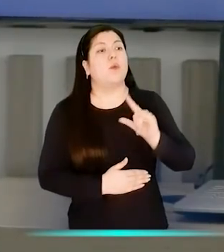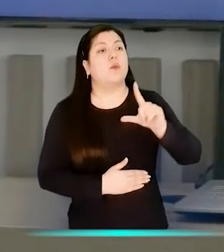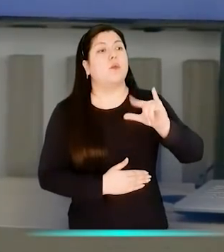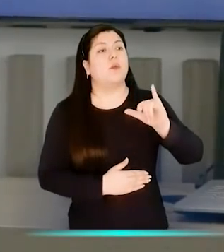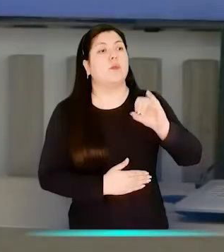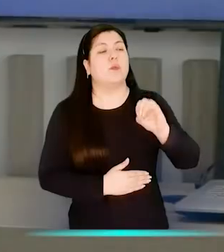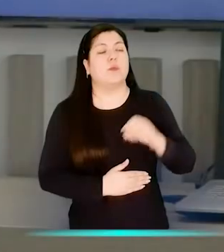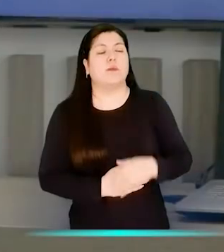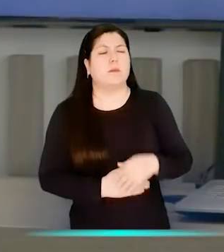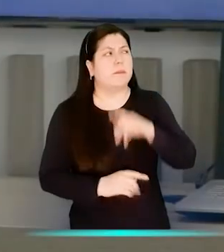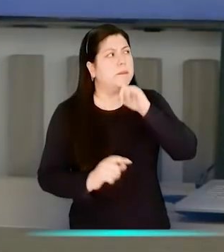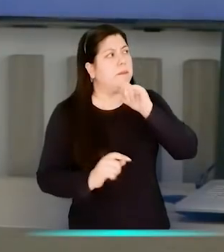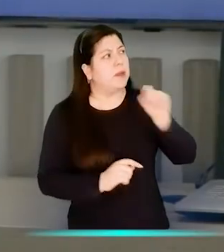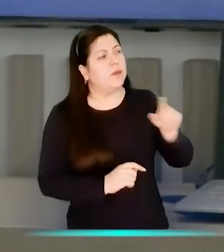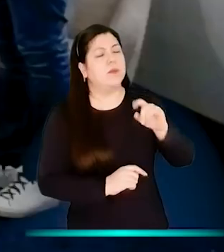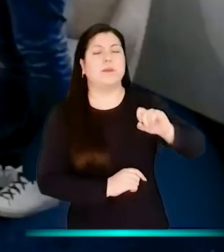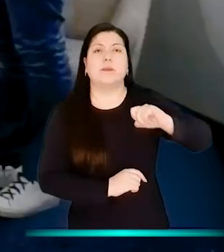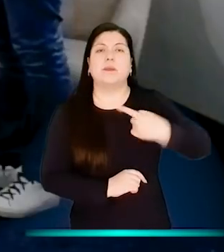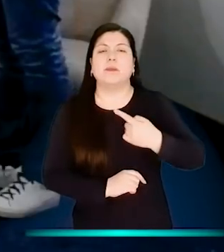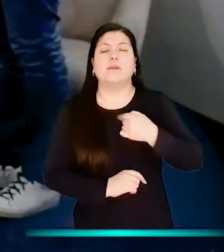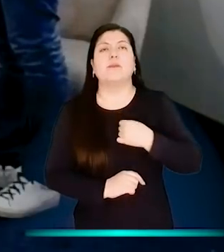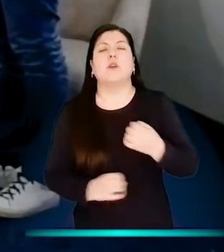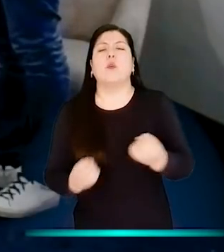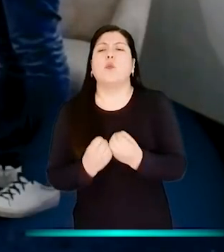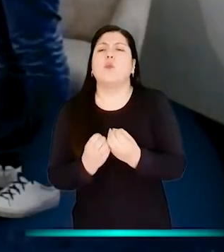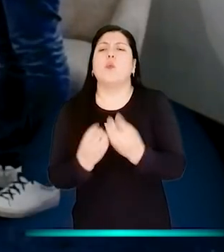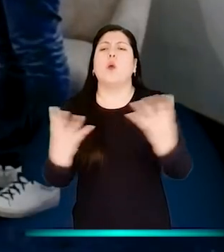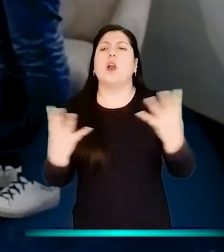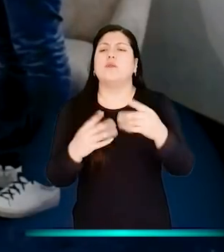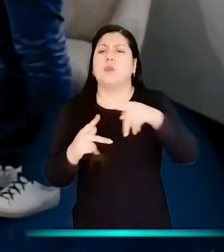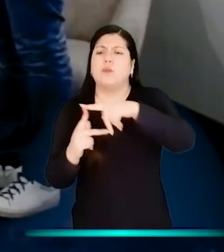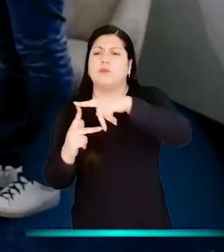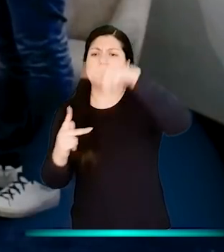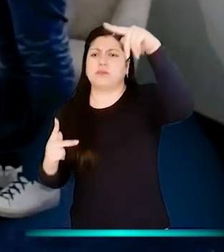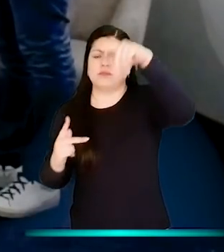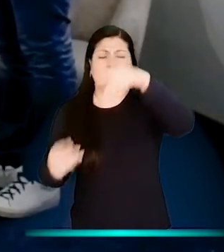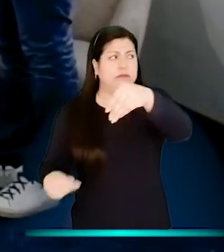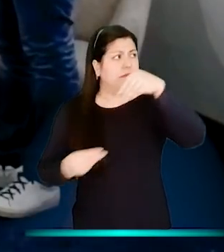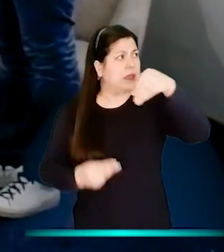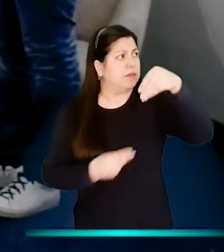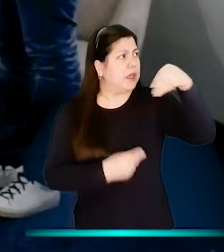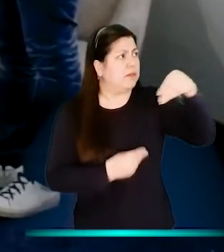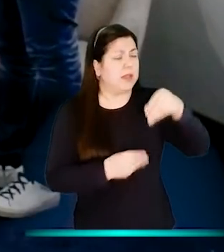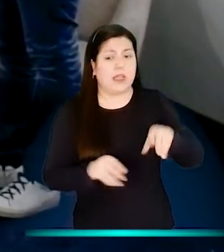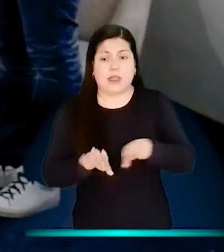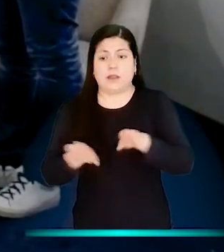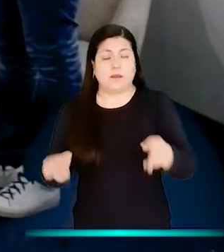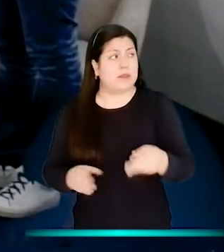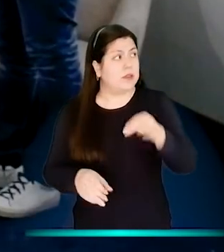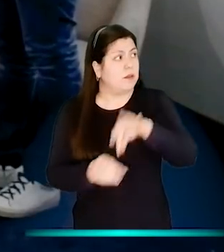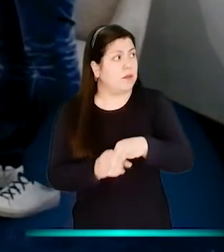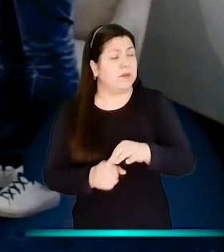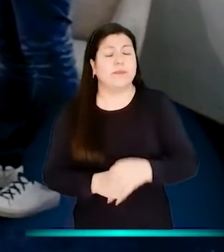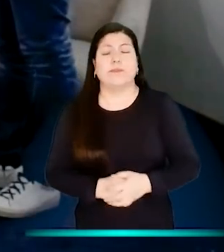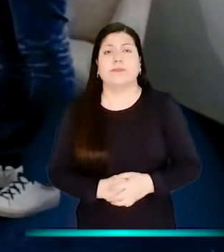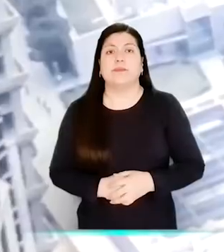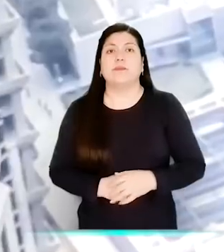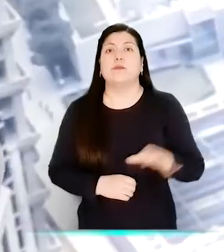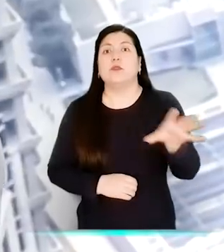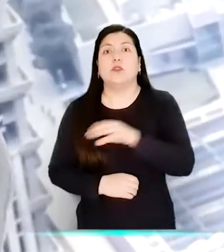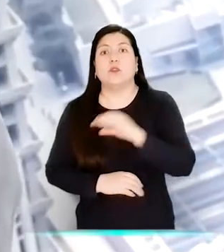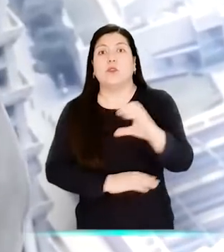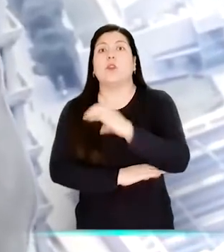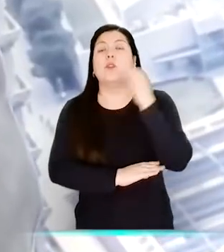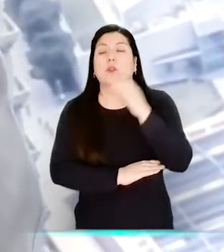bienvenido. Y la primera pregunta es, ¿cuántos tarjetones me voy a encontrar yo cuando vaya a la mesa de votación?